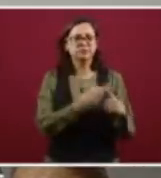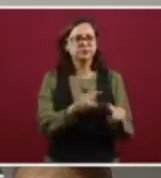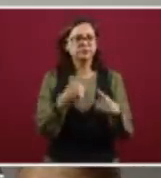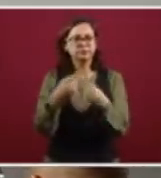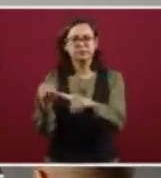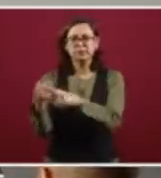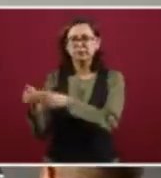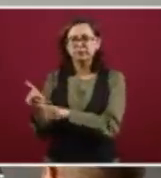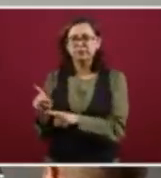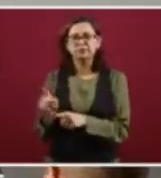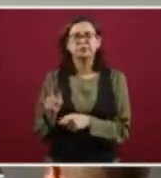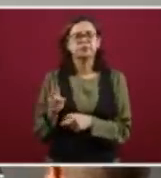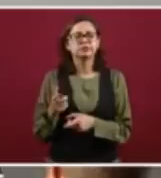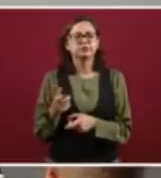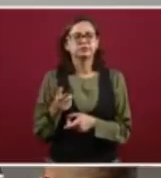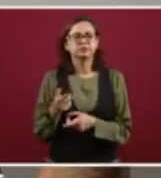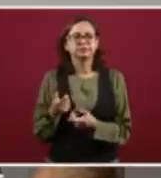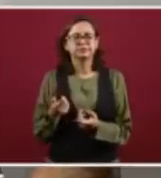de